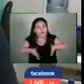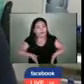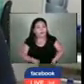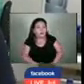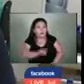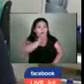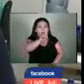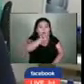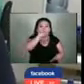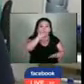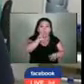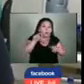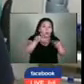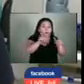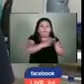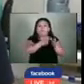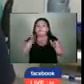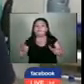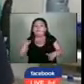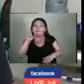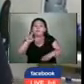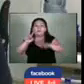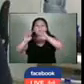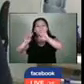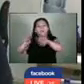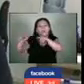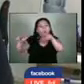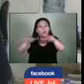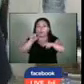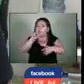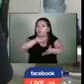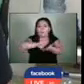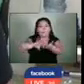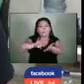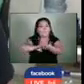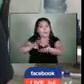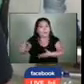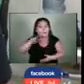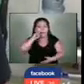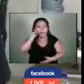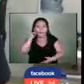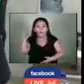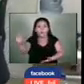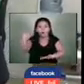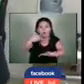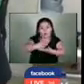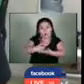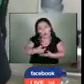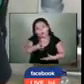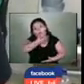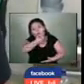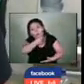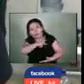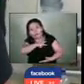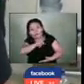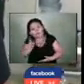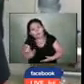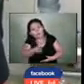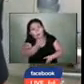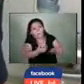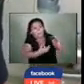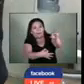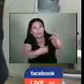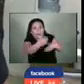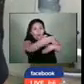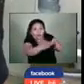entre 12 a 17 años de edad de forma gratuita. Usted viene, brinda los datos, se envía a tesorería y como